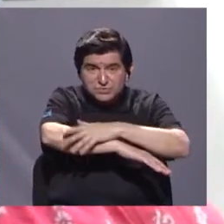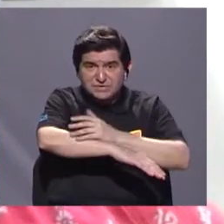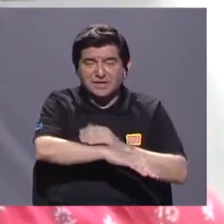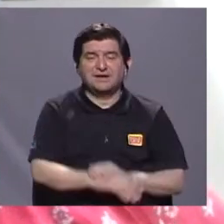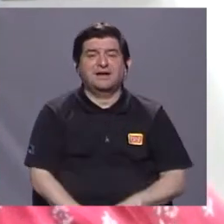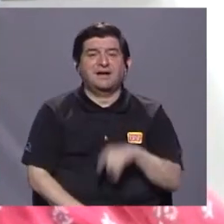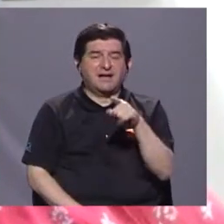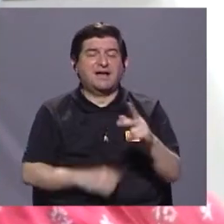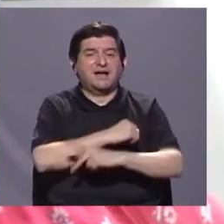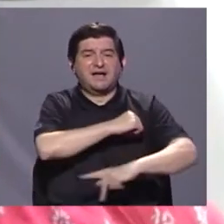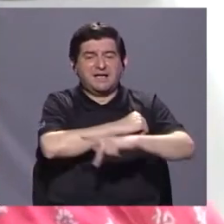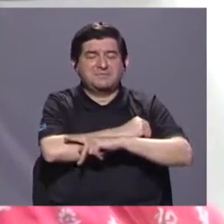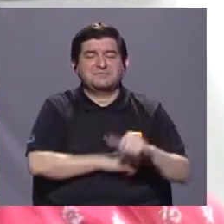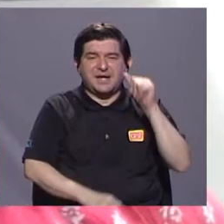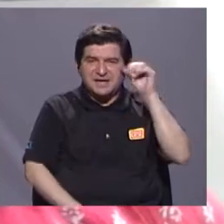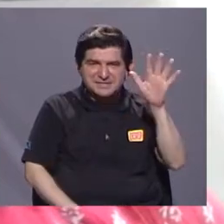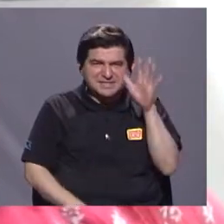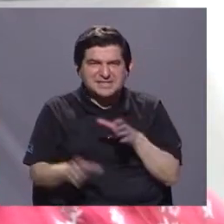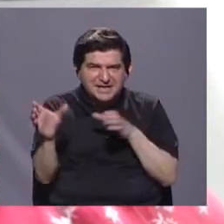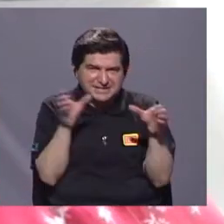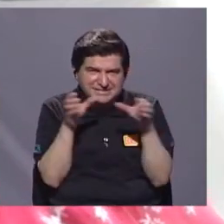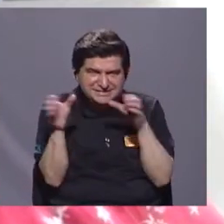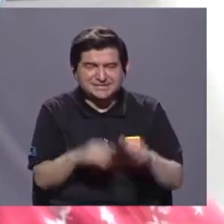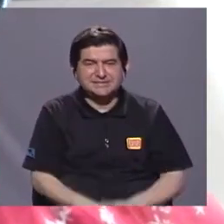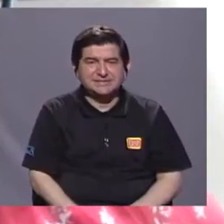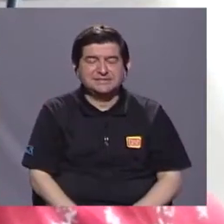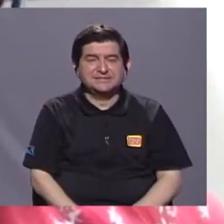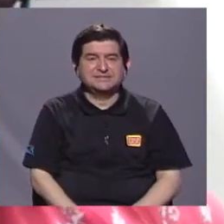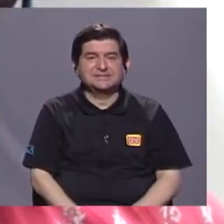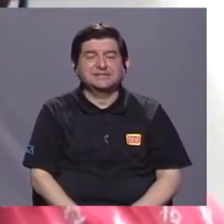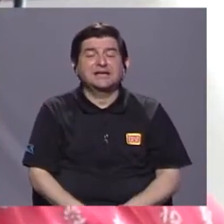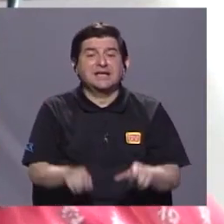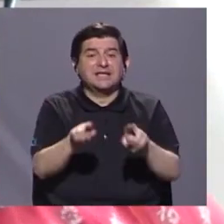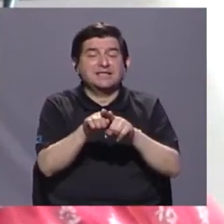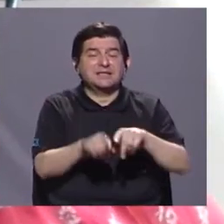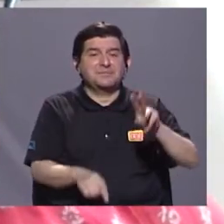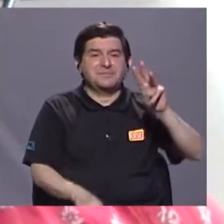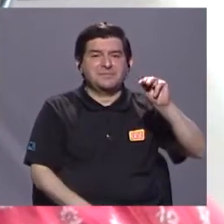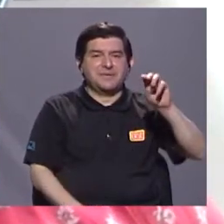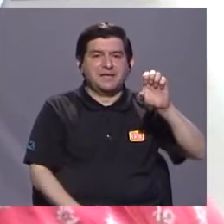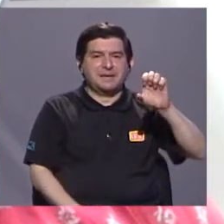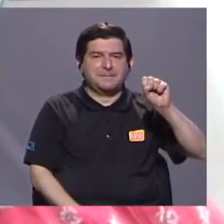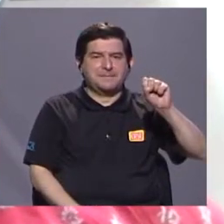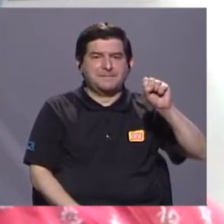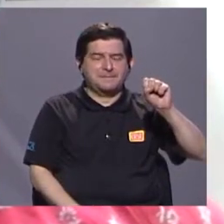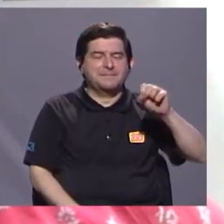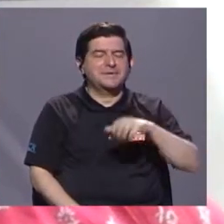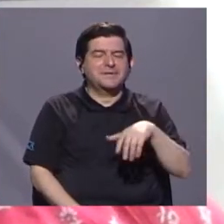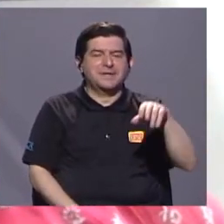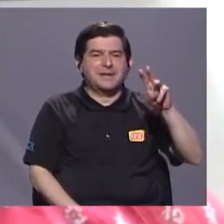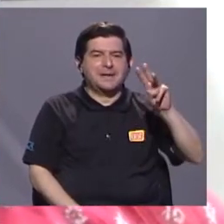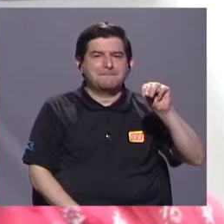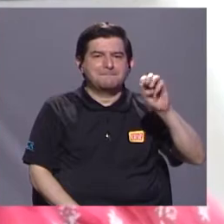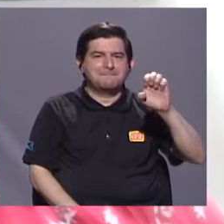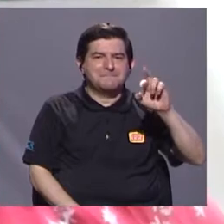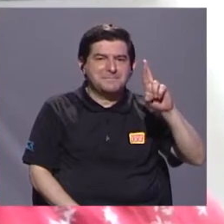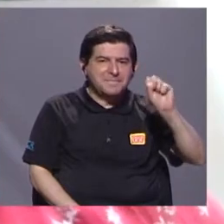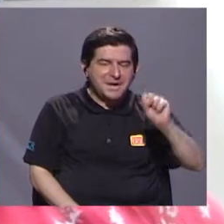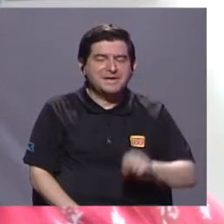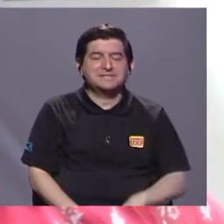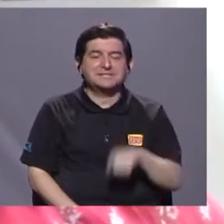países como asia y en el caso del mar son los camellos que no son tanto tan silvestres pero si son